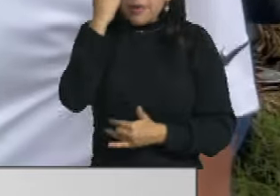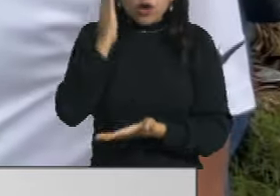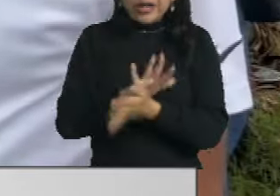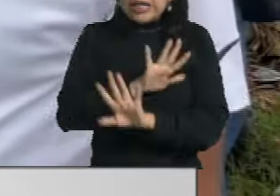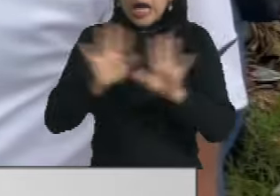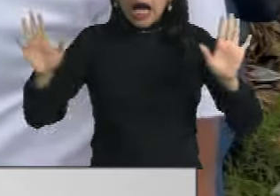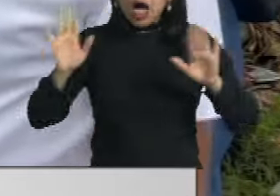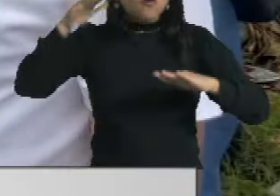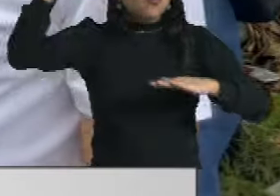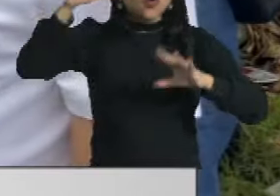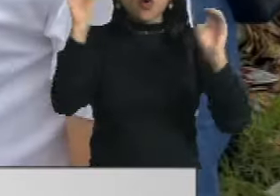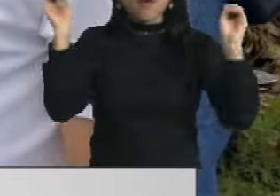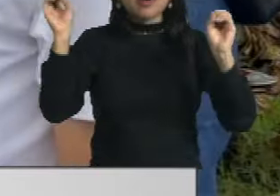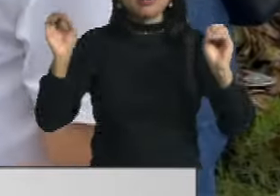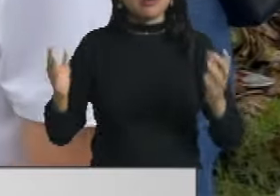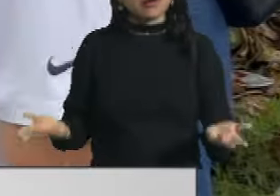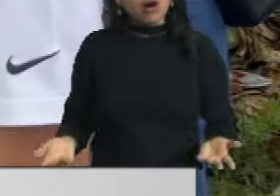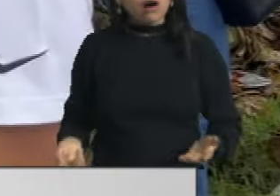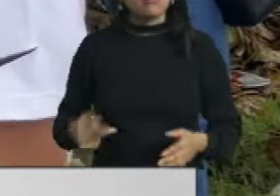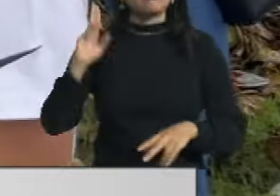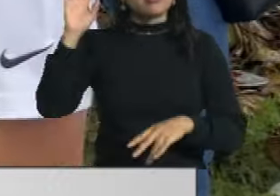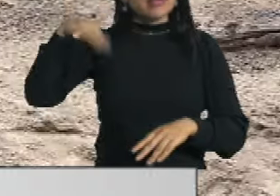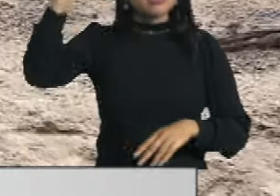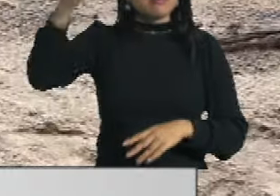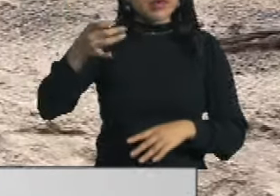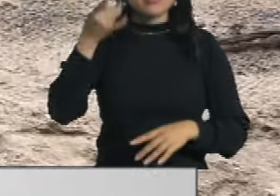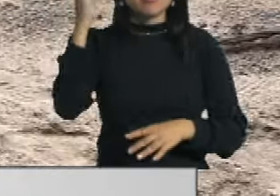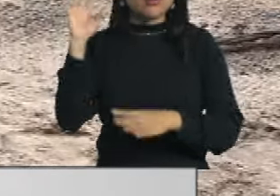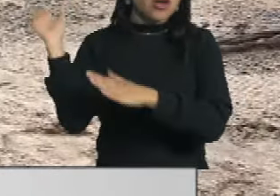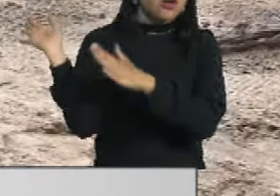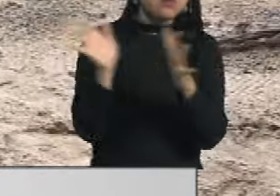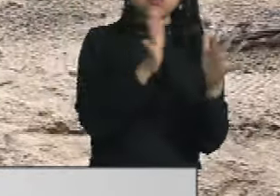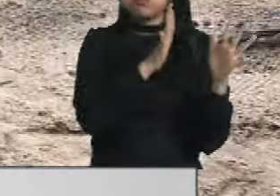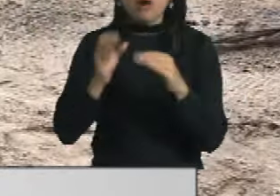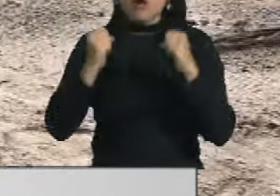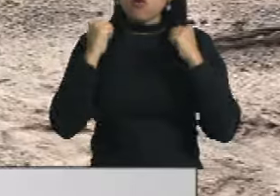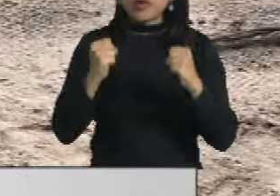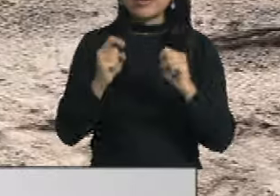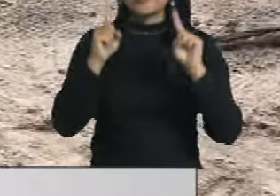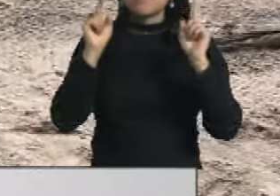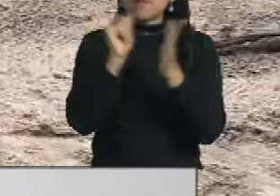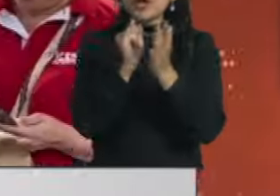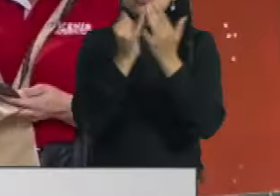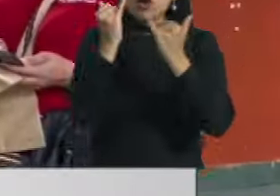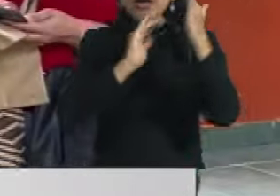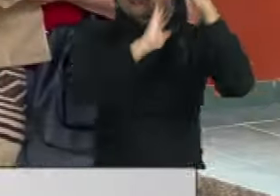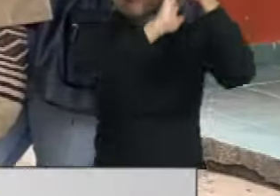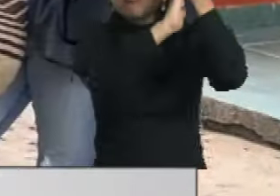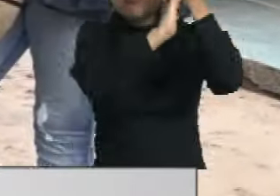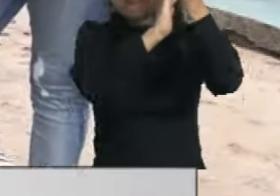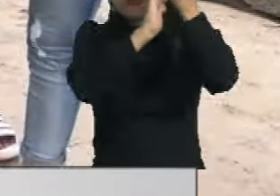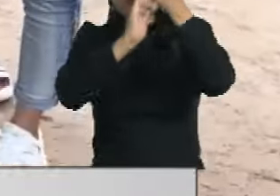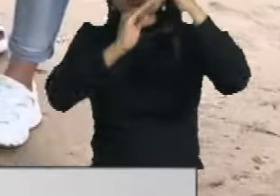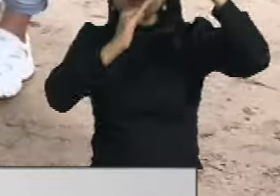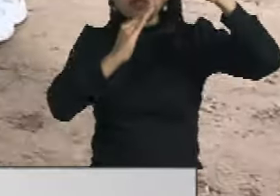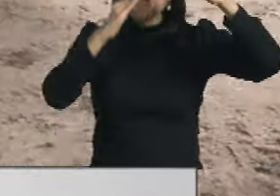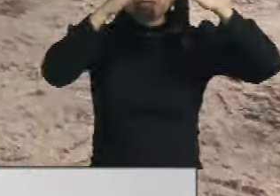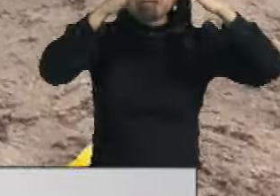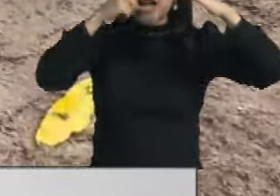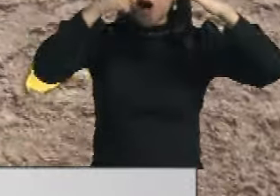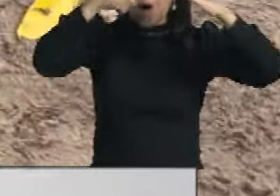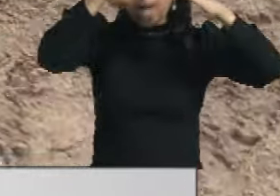está previendo que vamos a tener una ola invernal muy fuerte. Se entregaron amarres, cubiertas de cemento, caballetes y